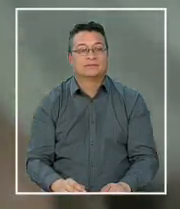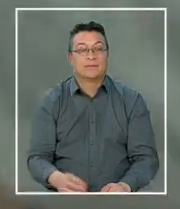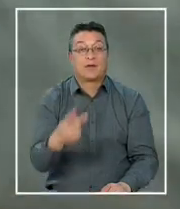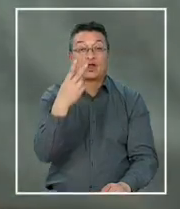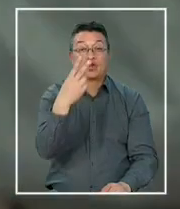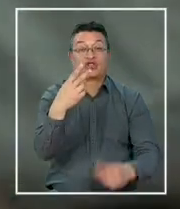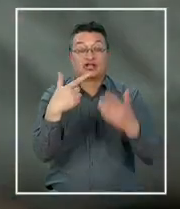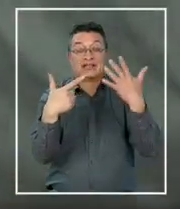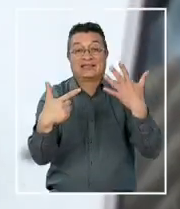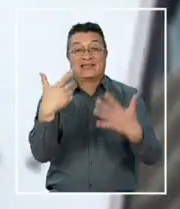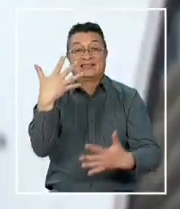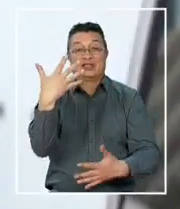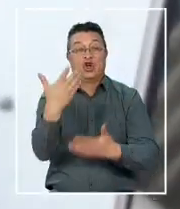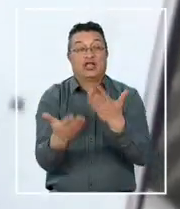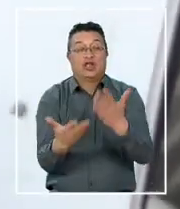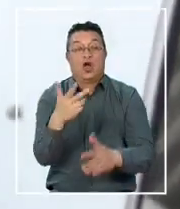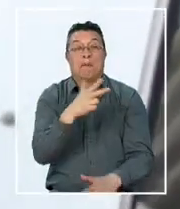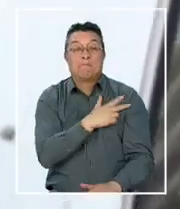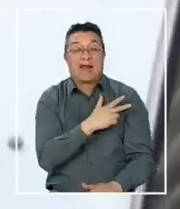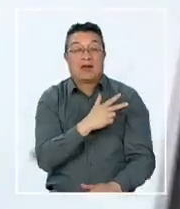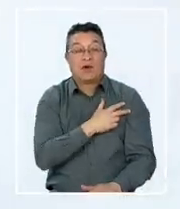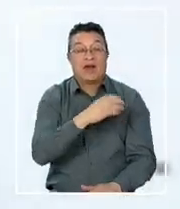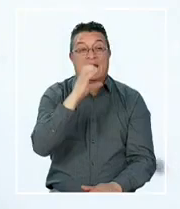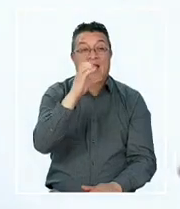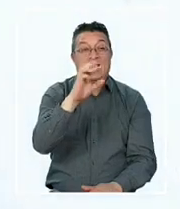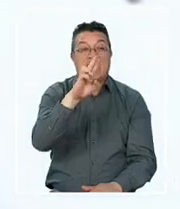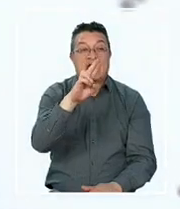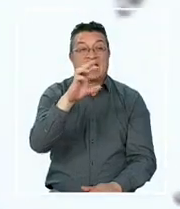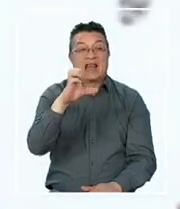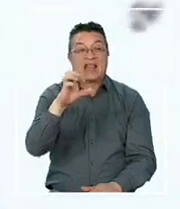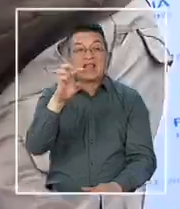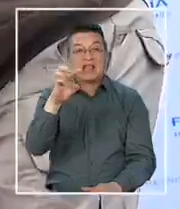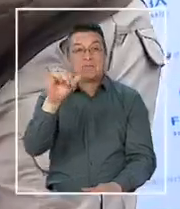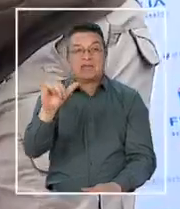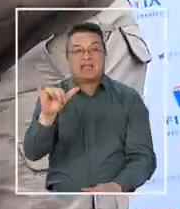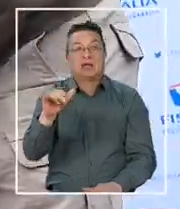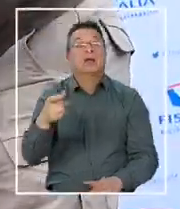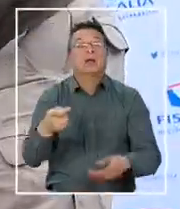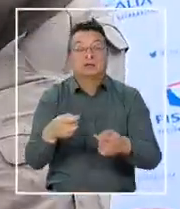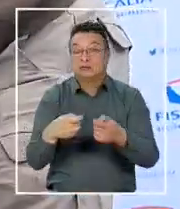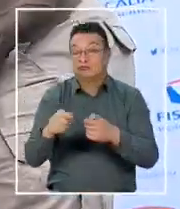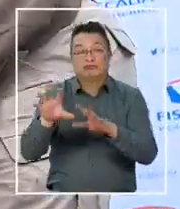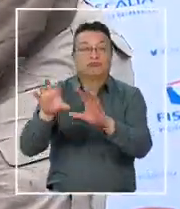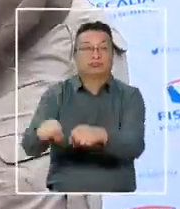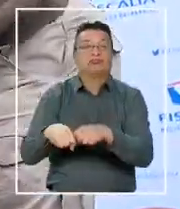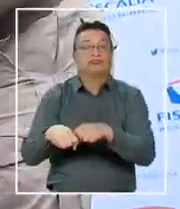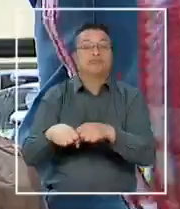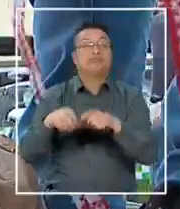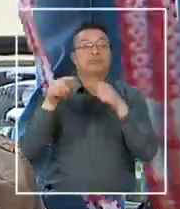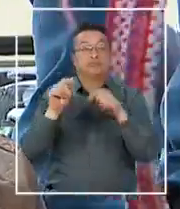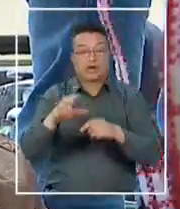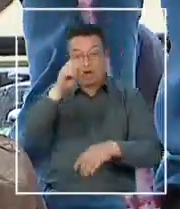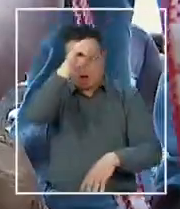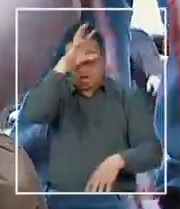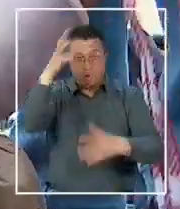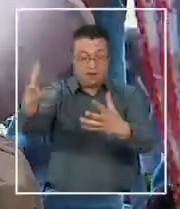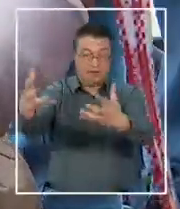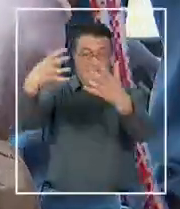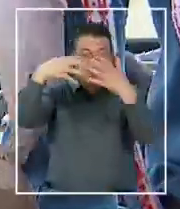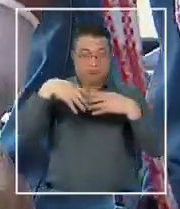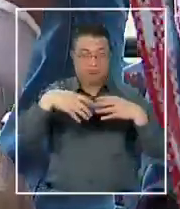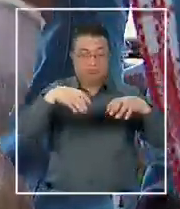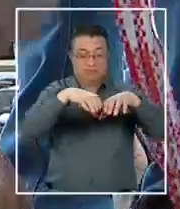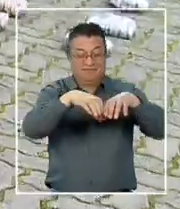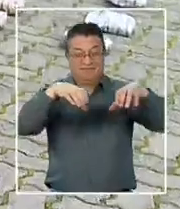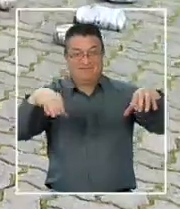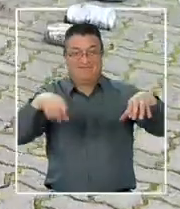275 kilos de marihuana tipo creepy que fueron sacados de circulación llegaron desde Colombia en un contenedor